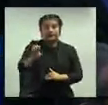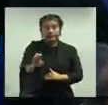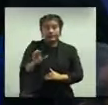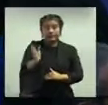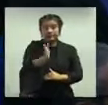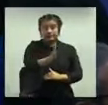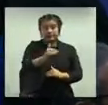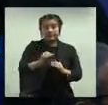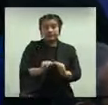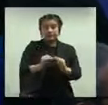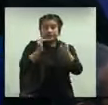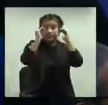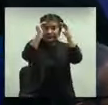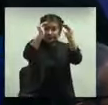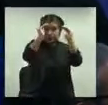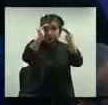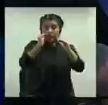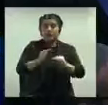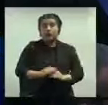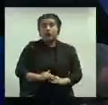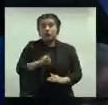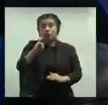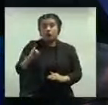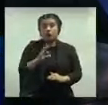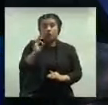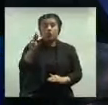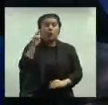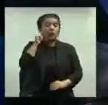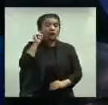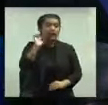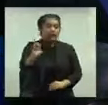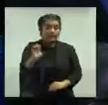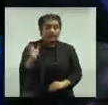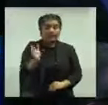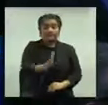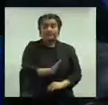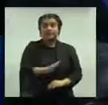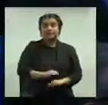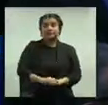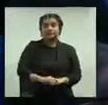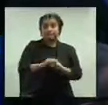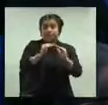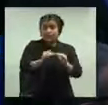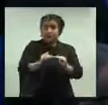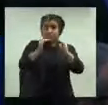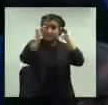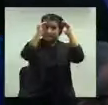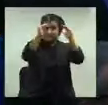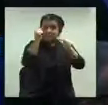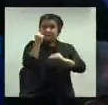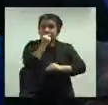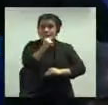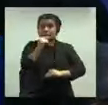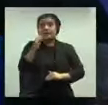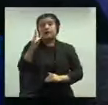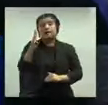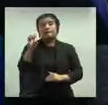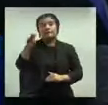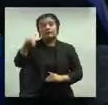Girón Palacios. Magistrado Jorge Eduardo Tucush Coyoy. Magistrada